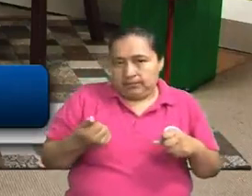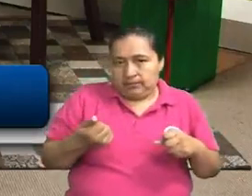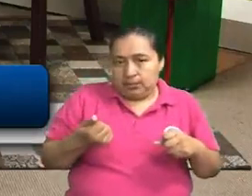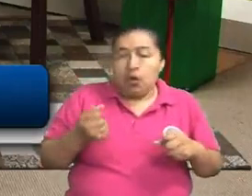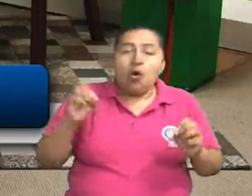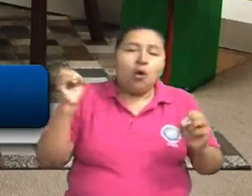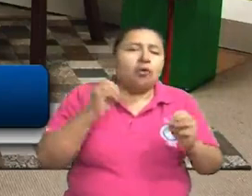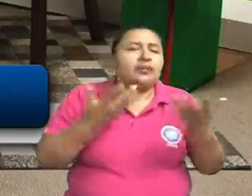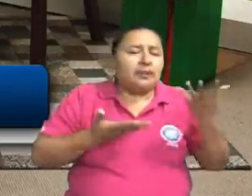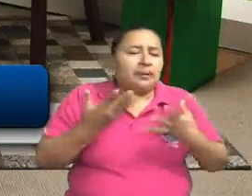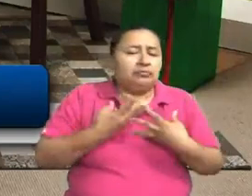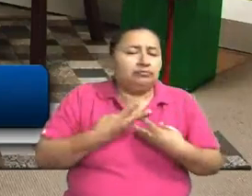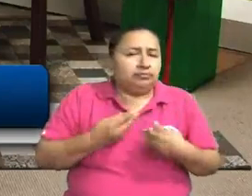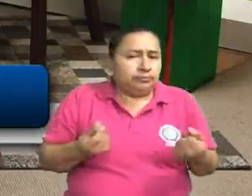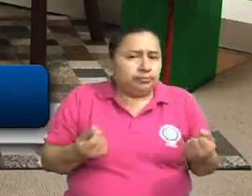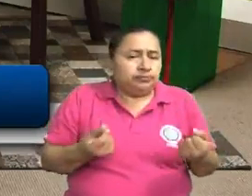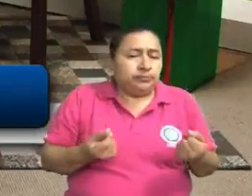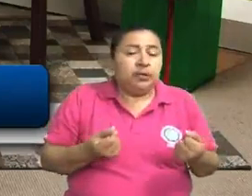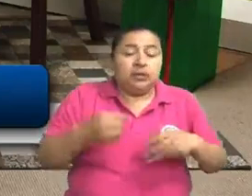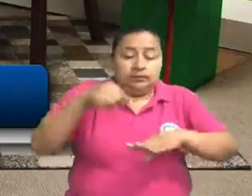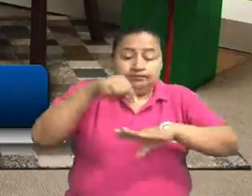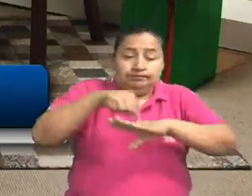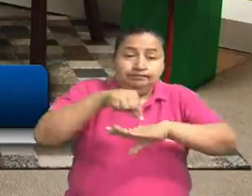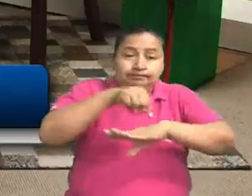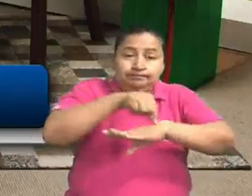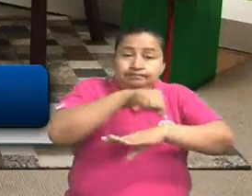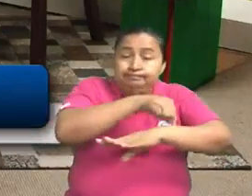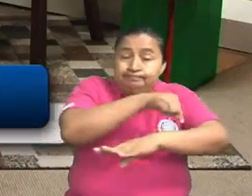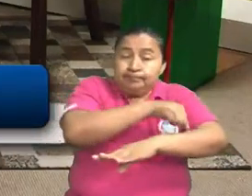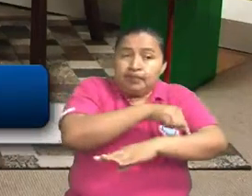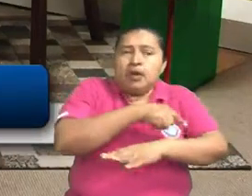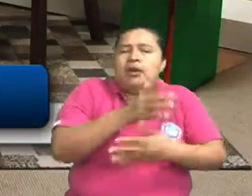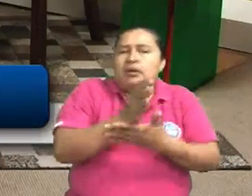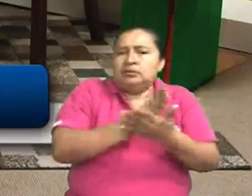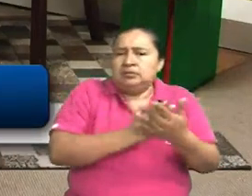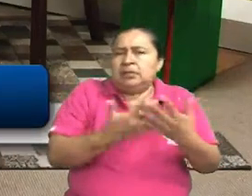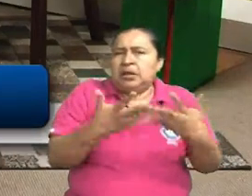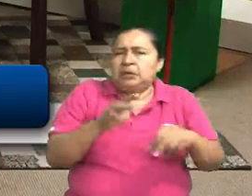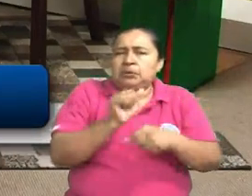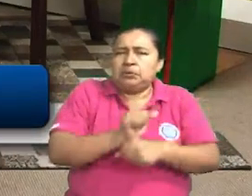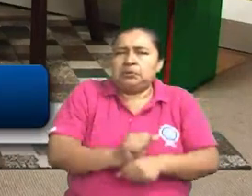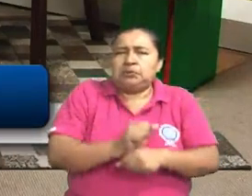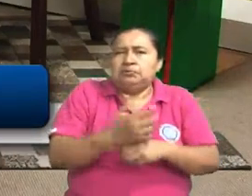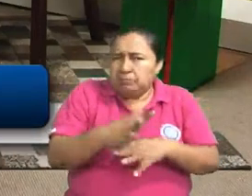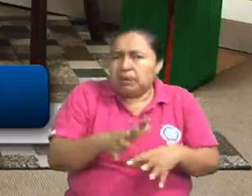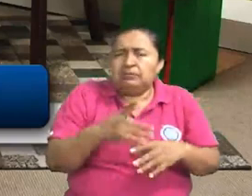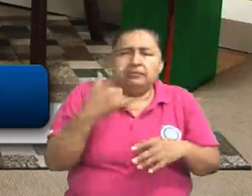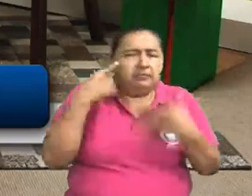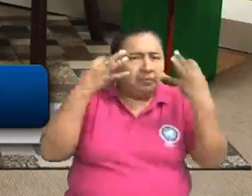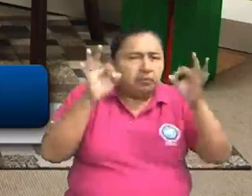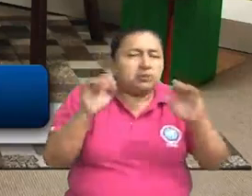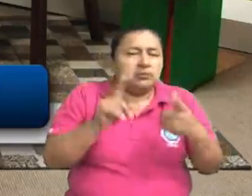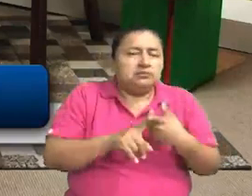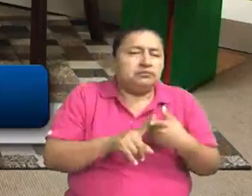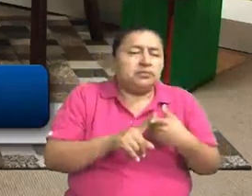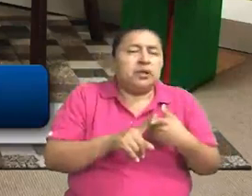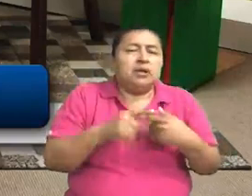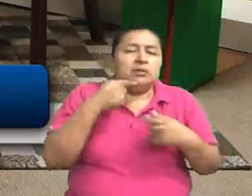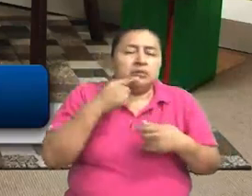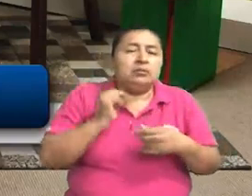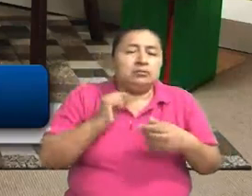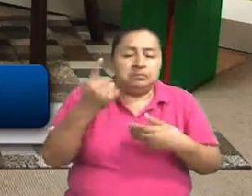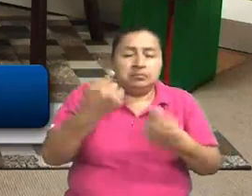curarse con la acupuntura. Entre las más comunes, las patologías más comunes que llegan a nuestra